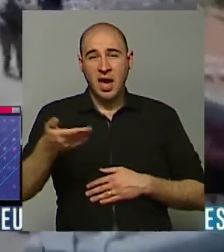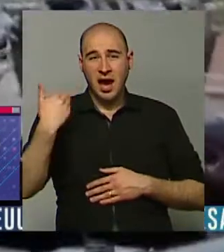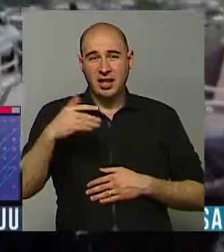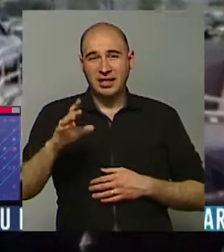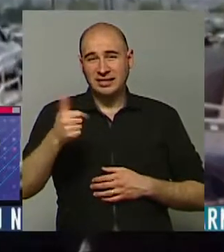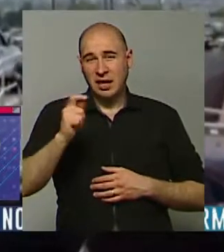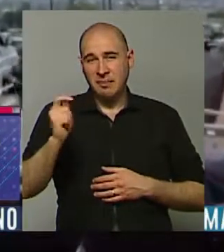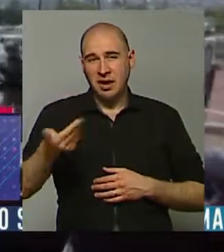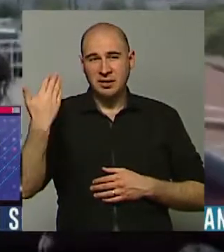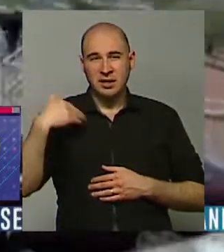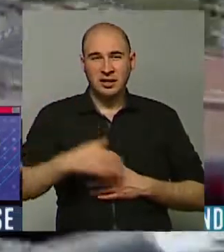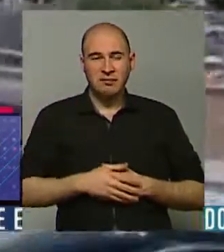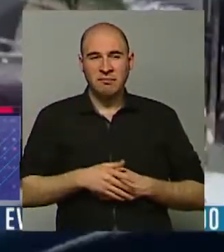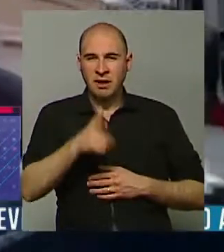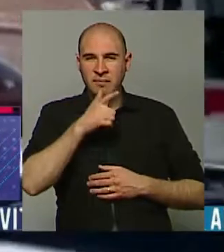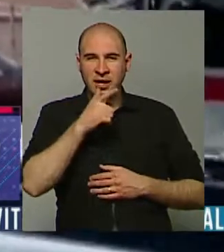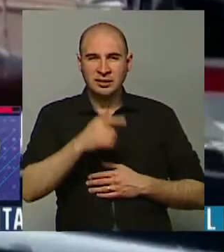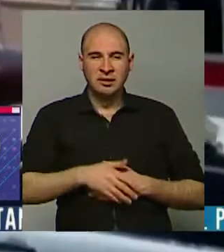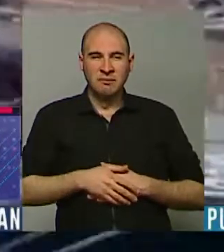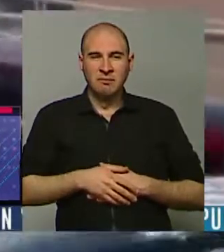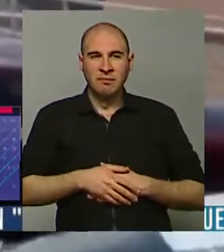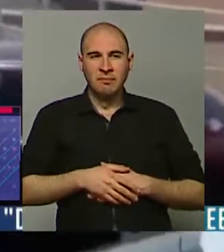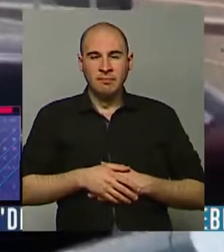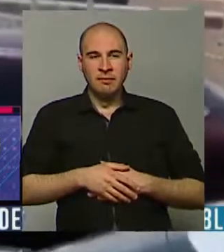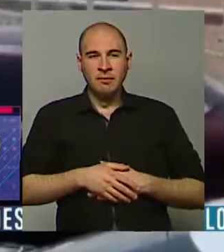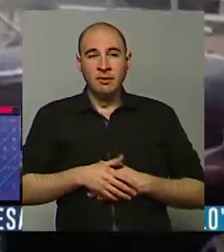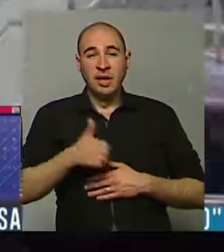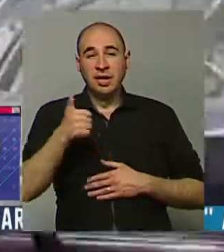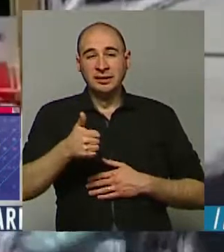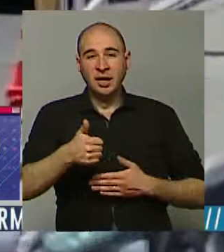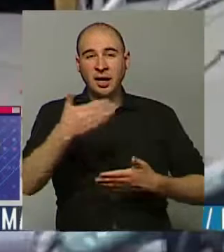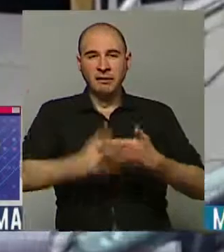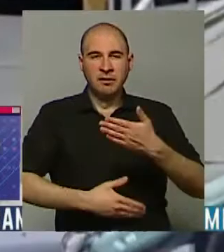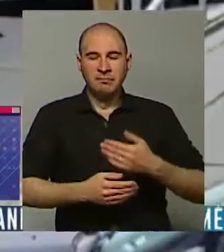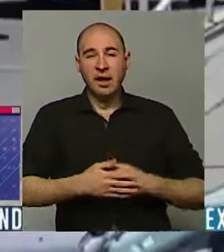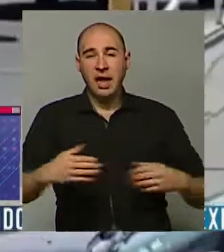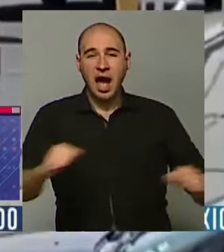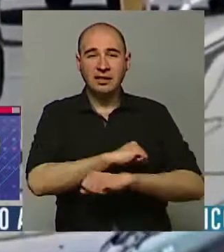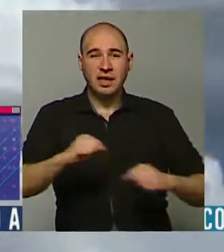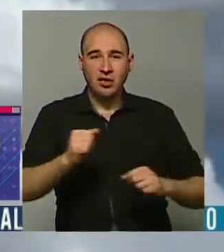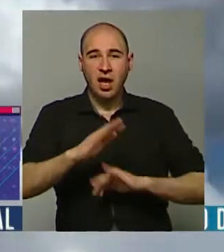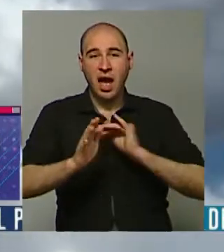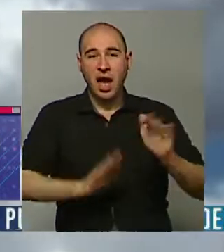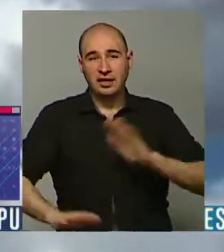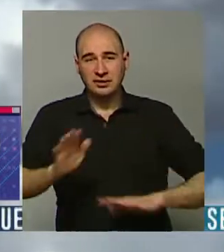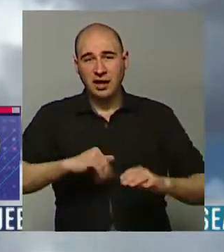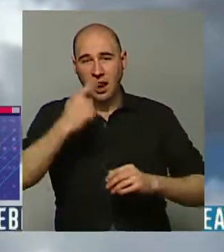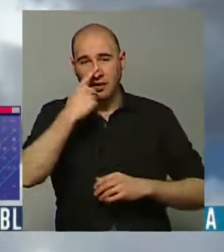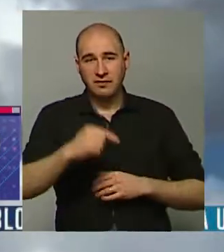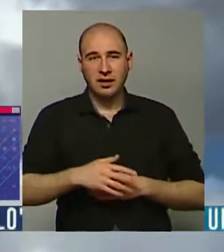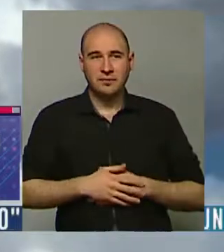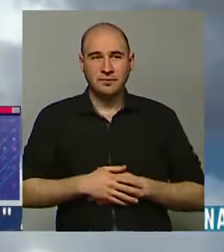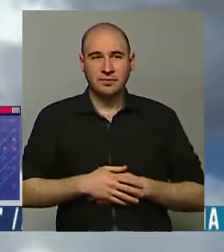últimos 6 meses, tuvo, si mal no recuerdo, 6 informes de y atentados que se iban a hacer y en definitiva